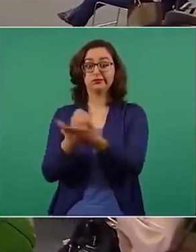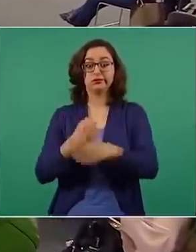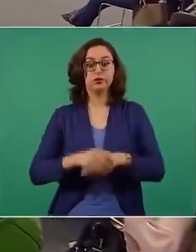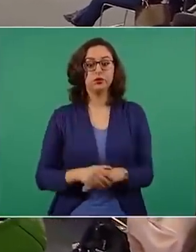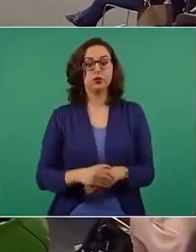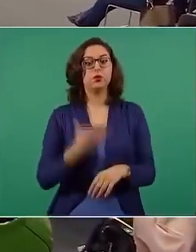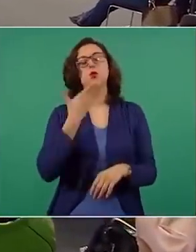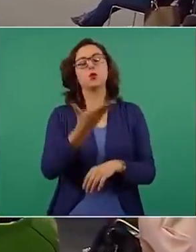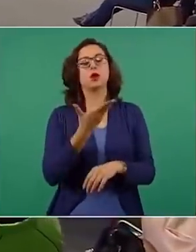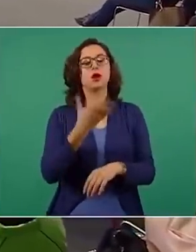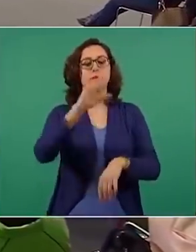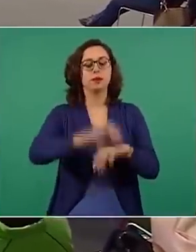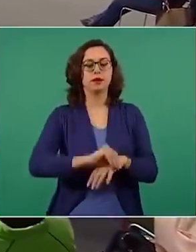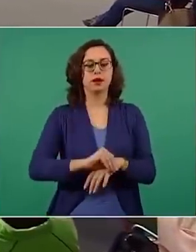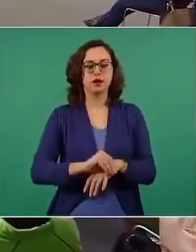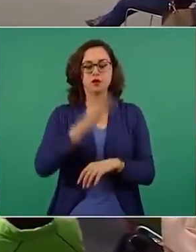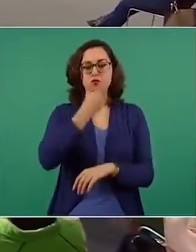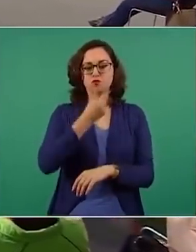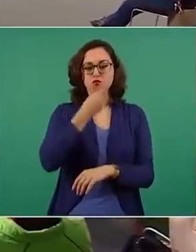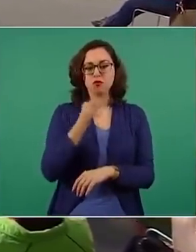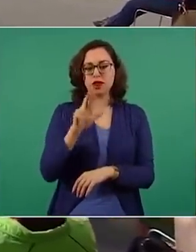a Ricardo Anaya